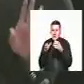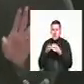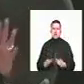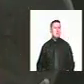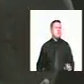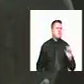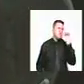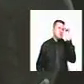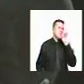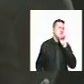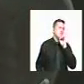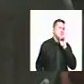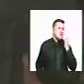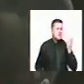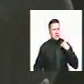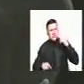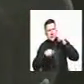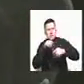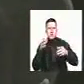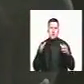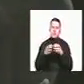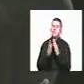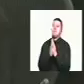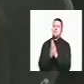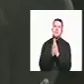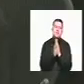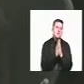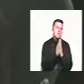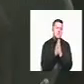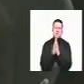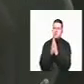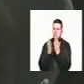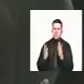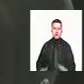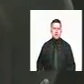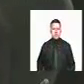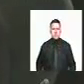Les pido un poquito de silencio, es que no puedo. Rogamos ahí a los